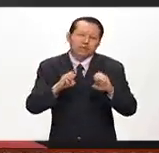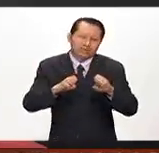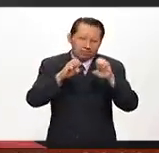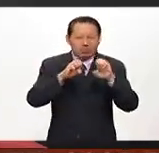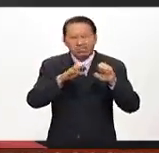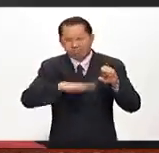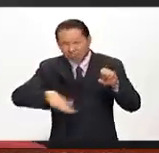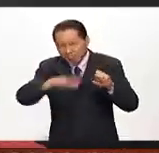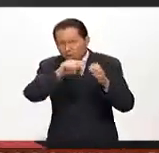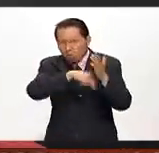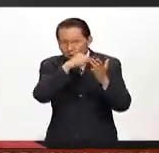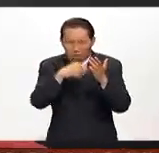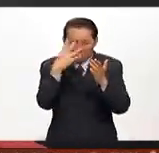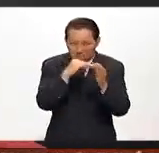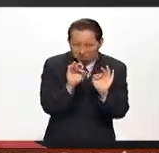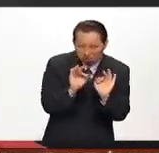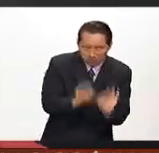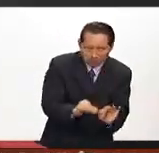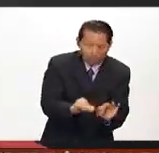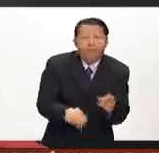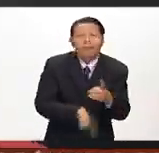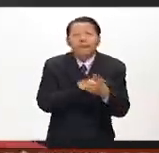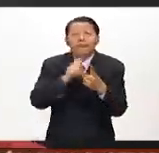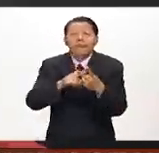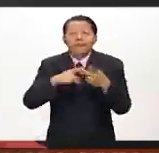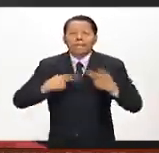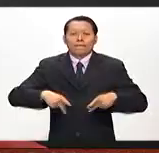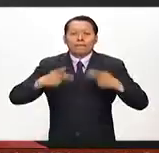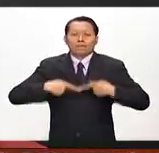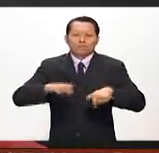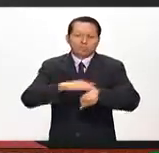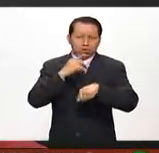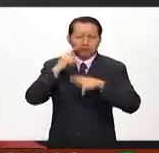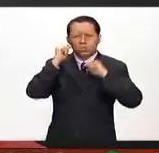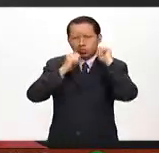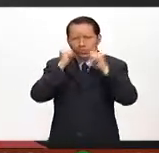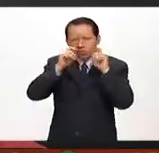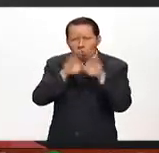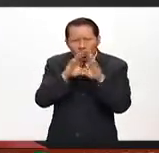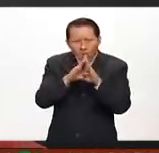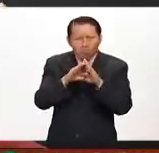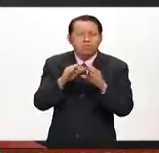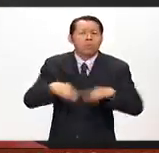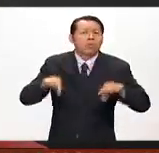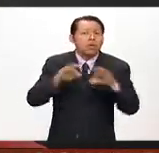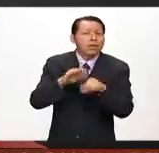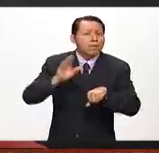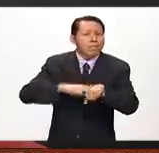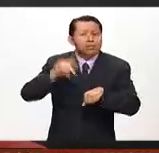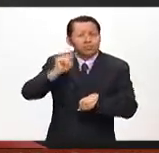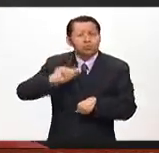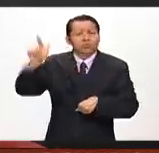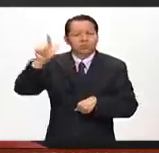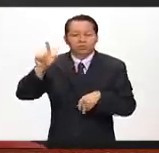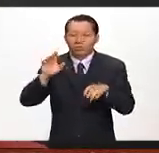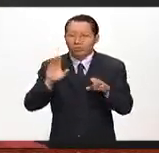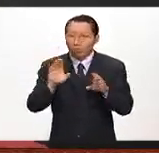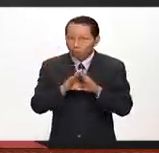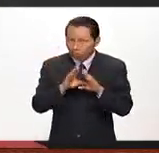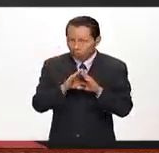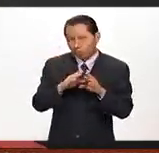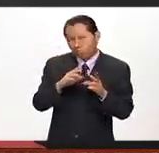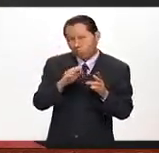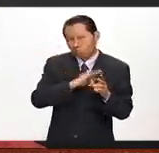lugar la gente. El turismo debemos de dejar y debemos de llegar a profesionalizar a la gente en turismo